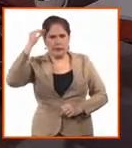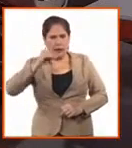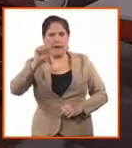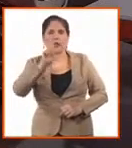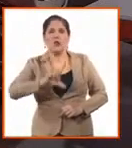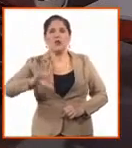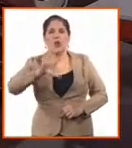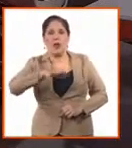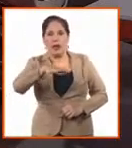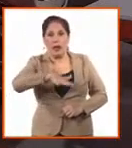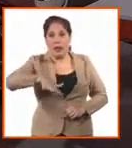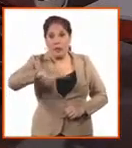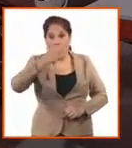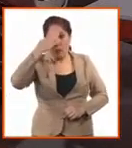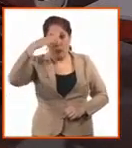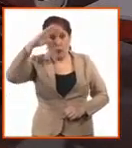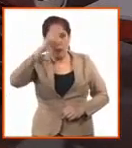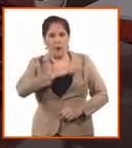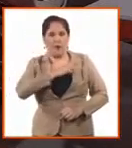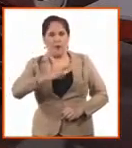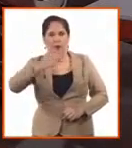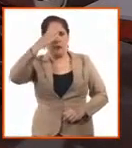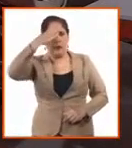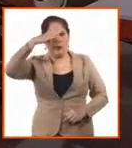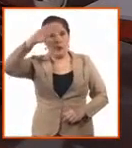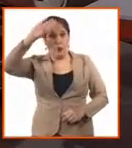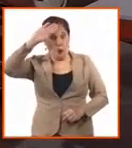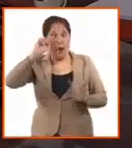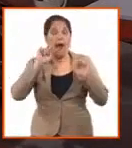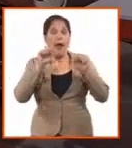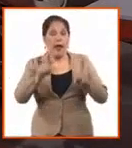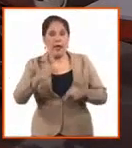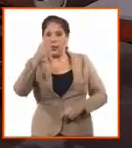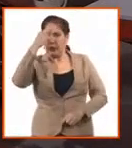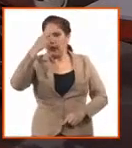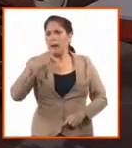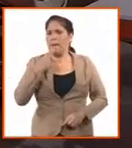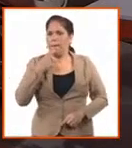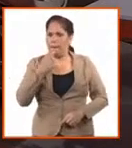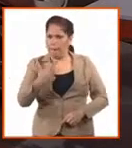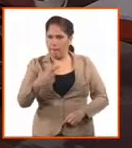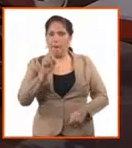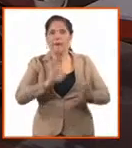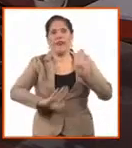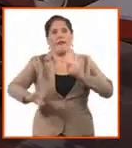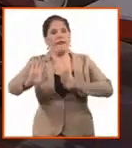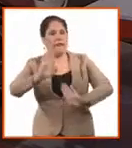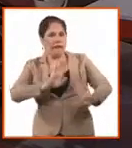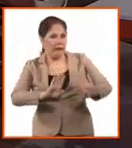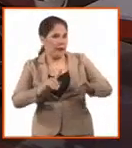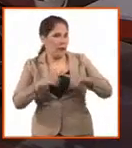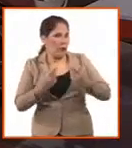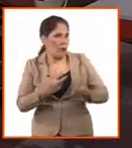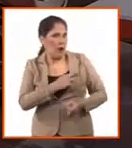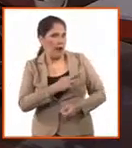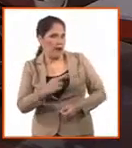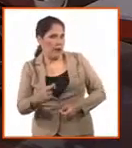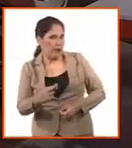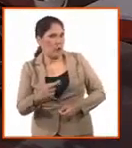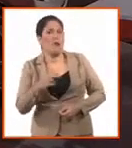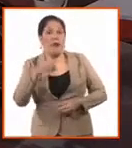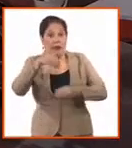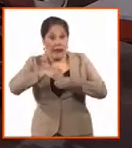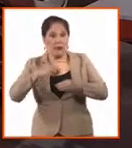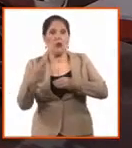socialismo cubano sobre la revolución cubana en la que él decía además fue uno de los que defendió como la revolución también